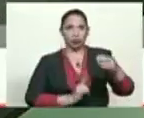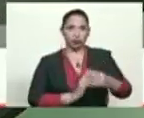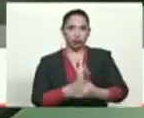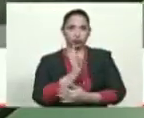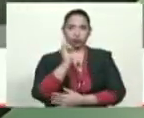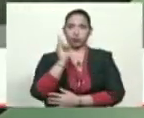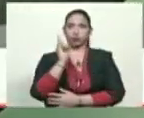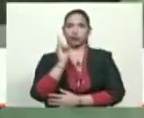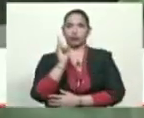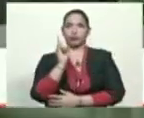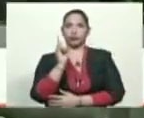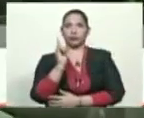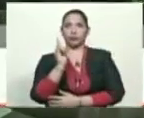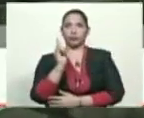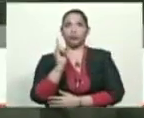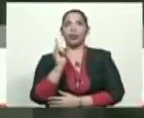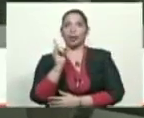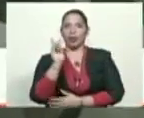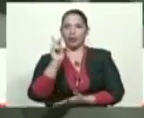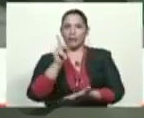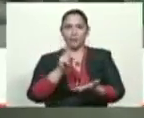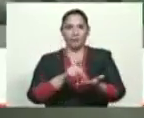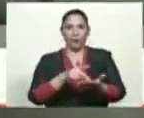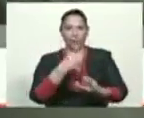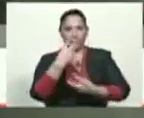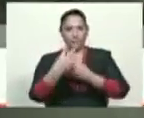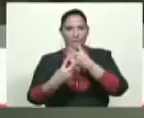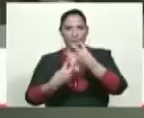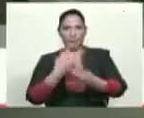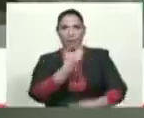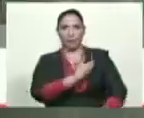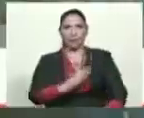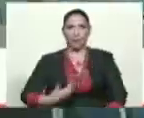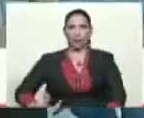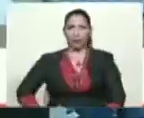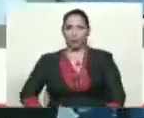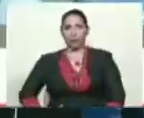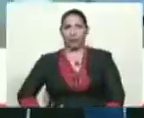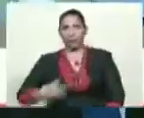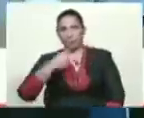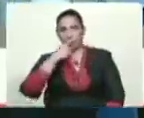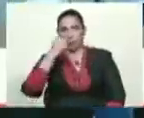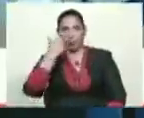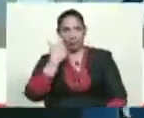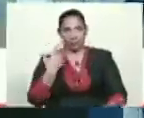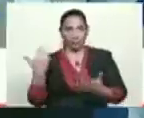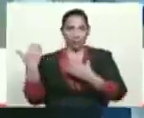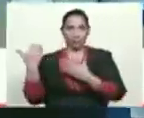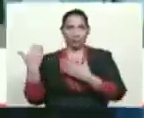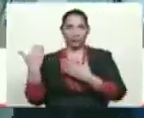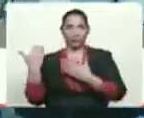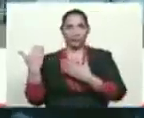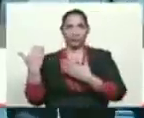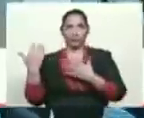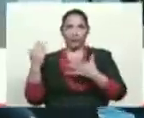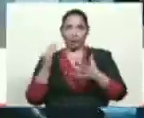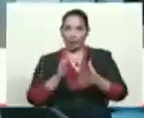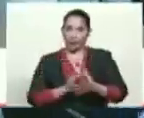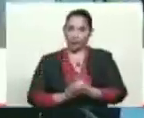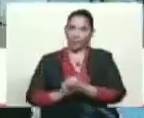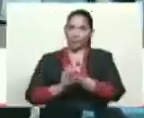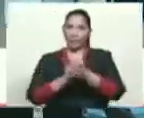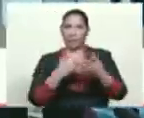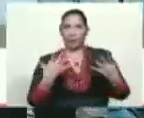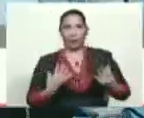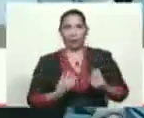ingreso de el presidente de la república bolivariana de venezuela nicolás maduro en compañía de la